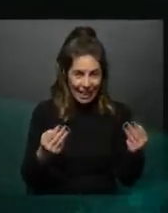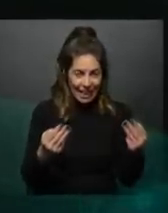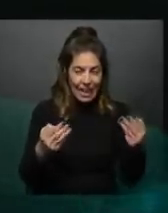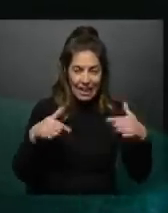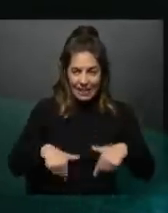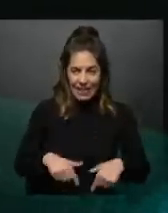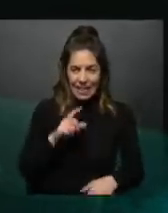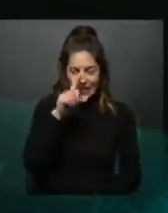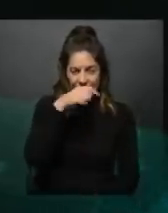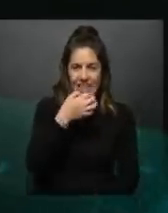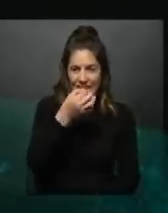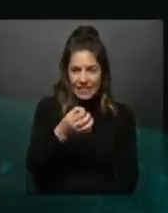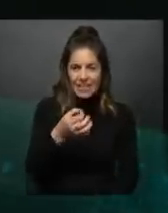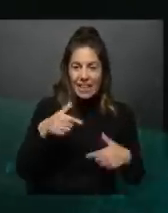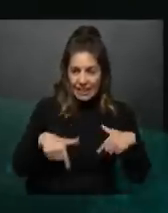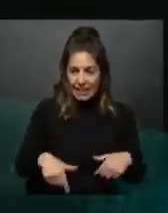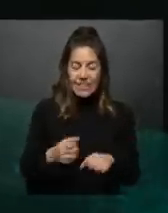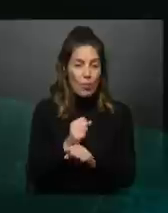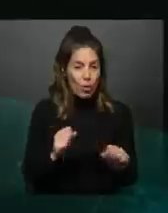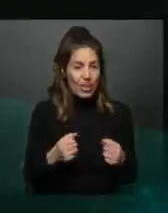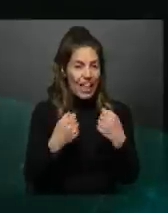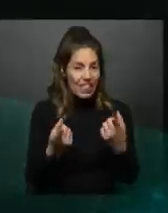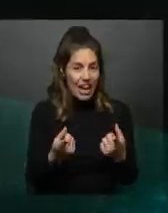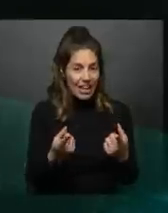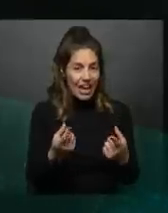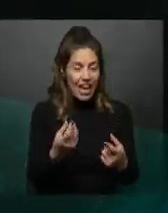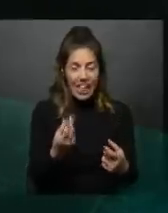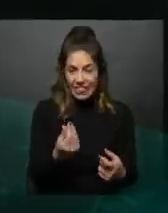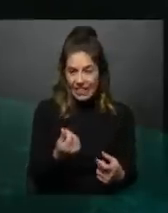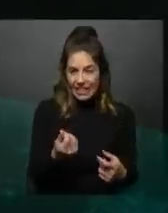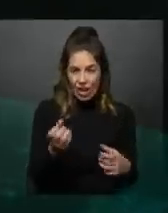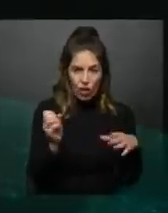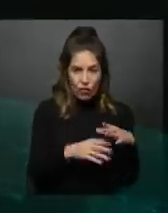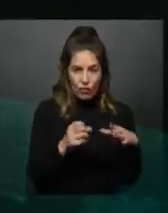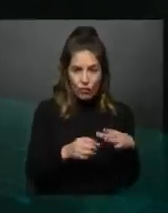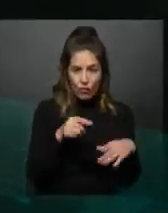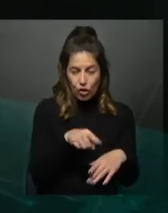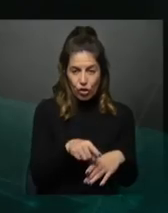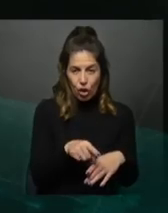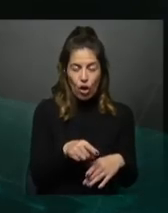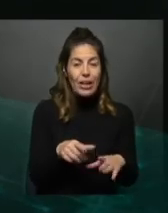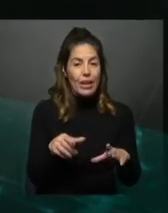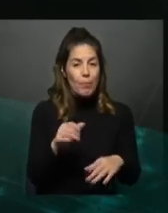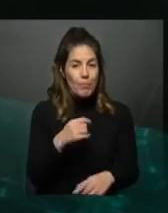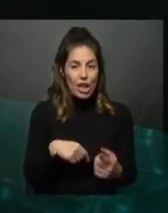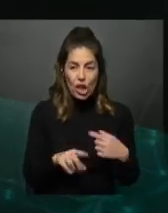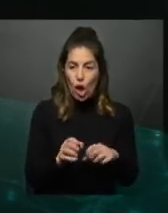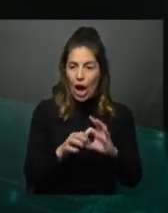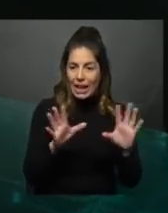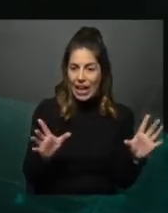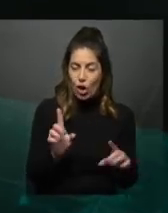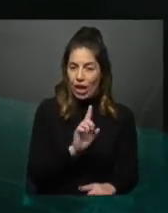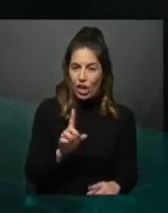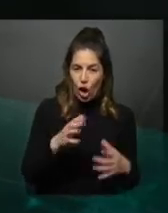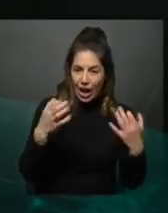afirmó que la intendencia podría aportar fondos que le corresponden del subsidio pero aclaró que no pondrá en